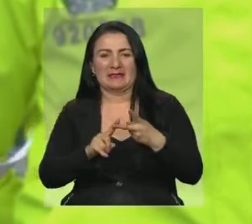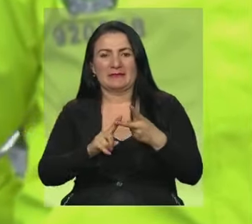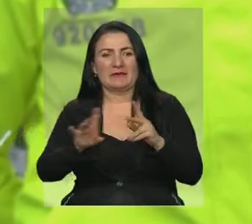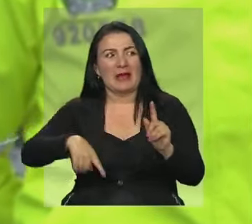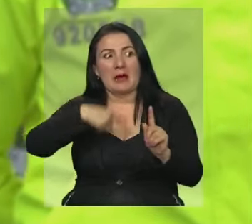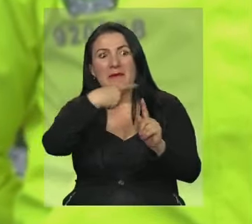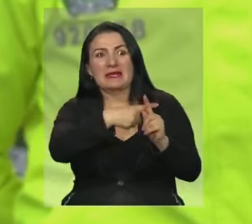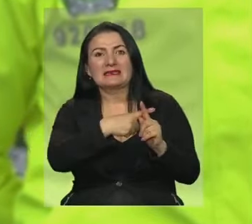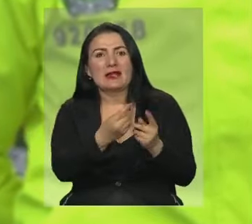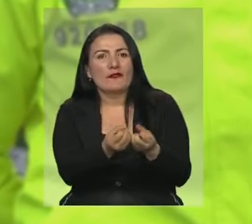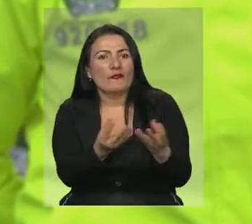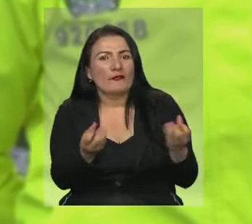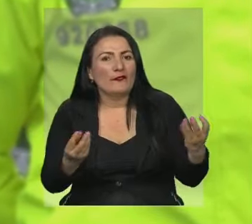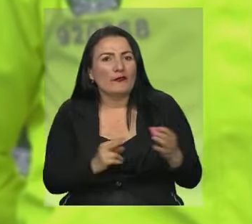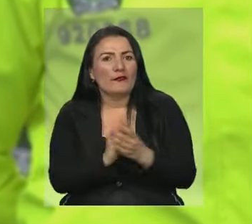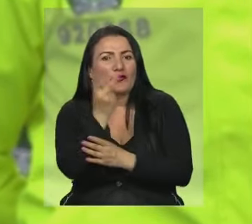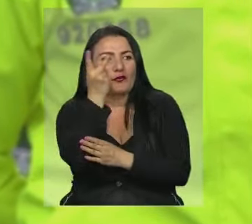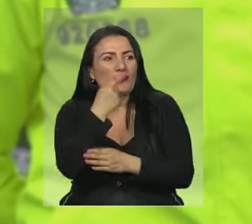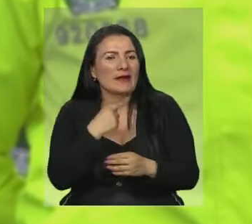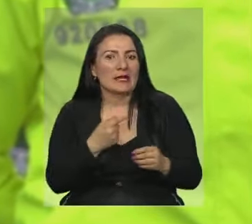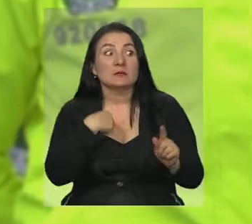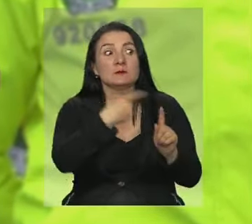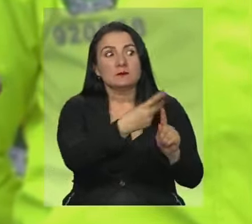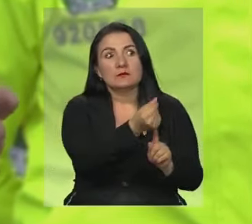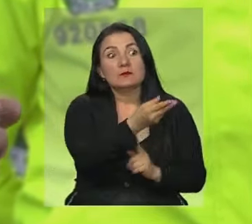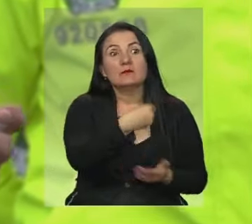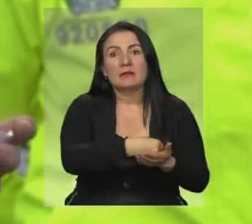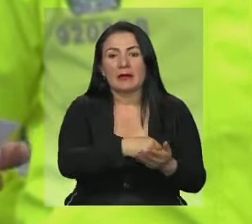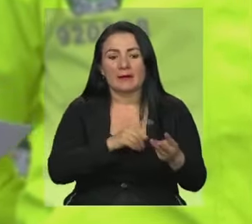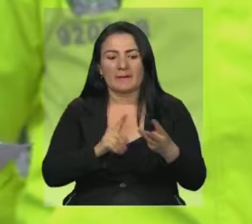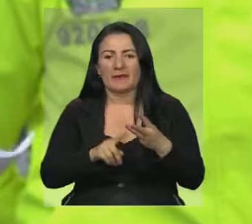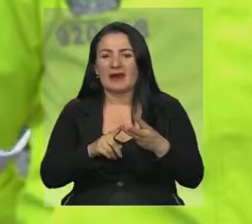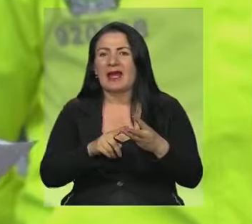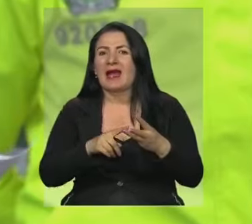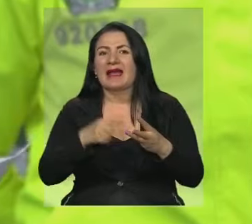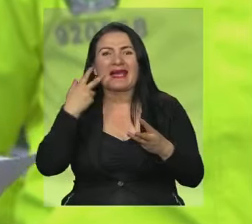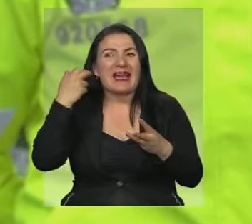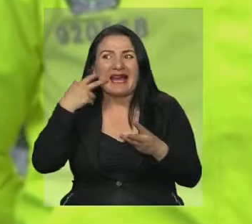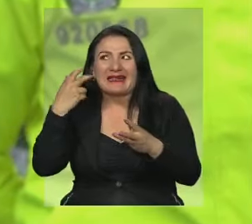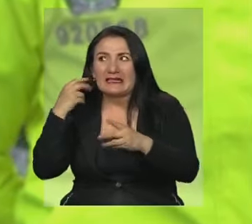Fruber, las amenazas a los frigoríficos,